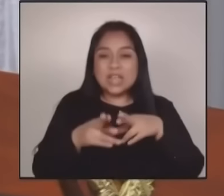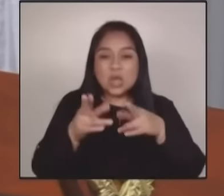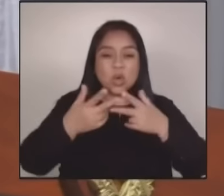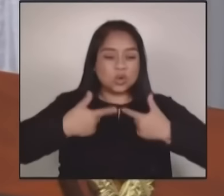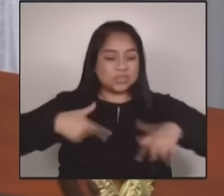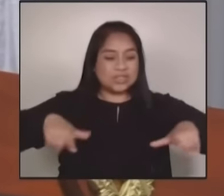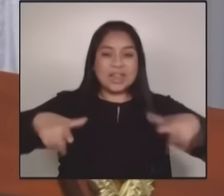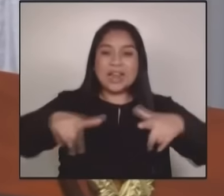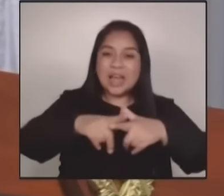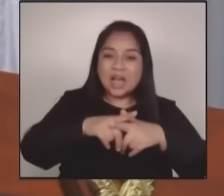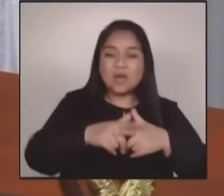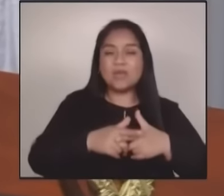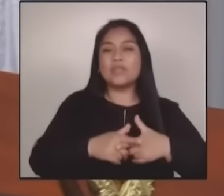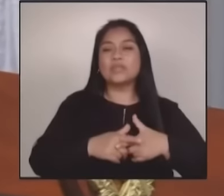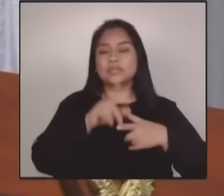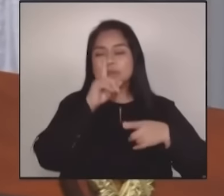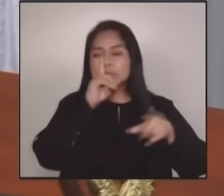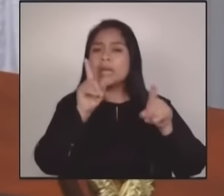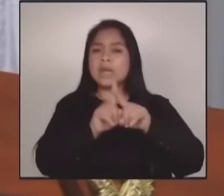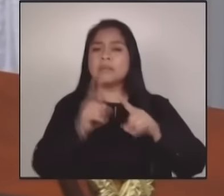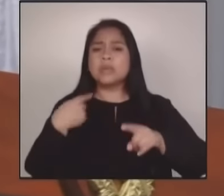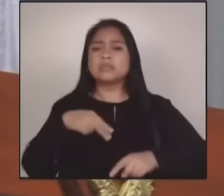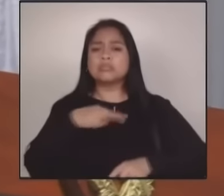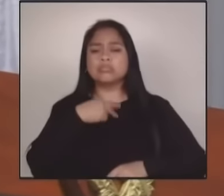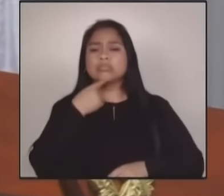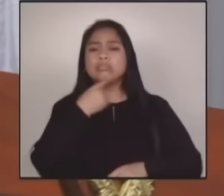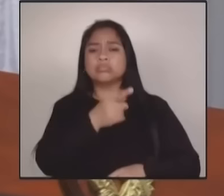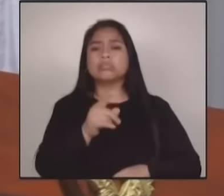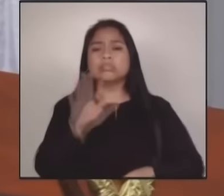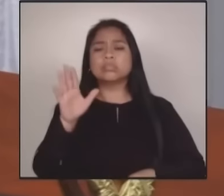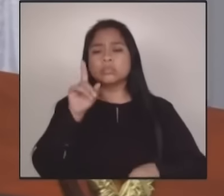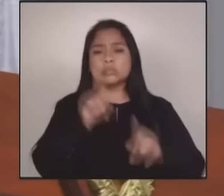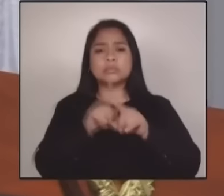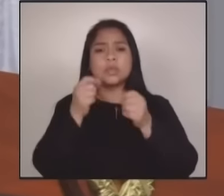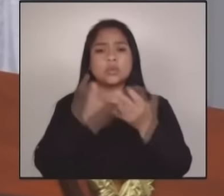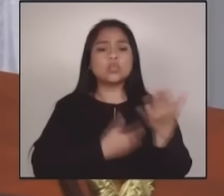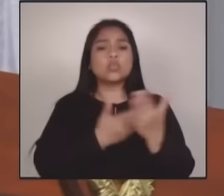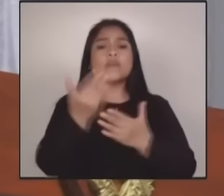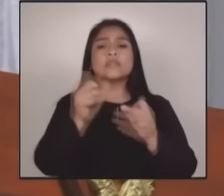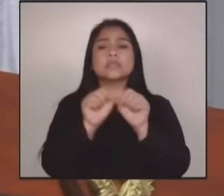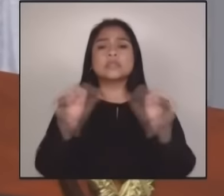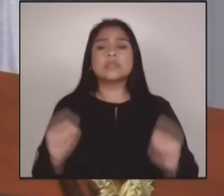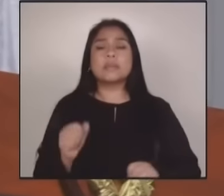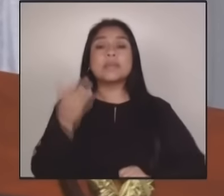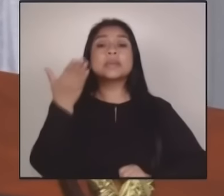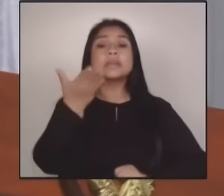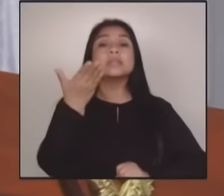lagos. También nos proponemos establecer un nuevo sistema de gestión de desechos sólidos.